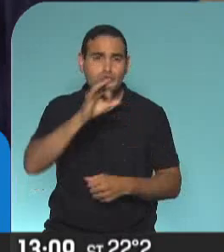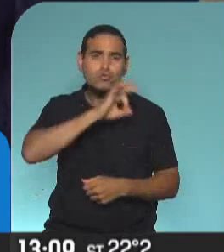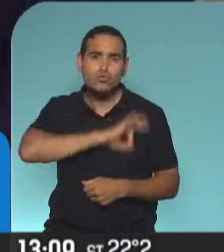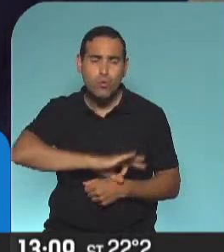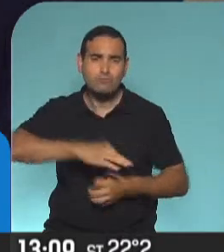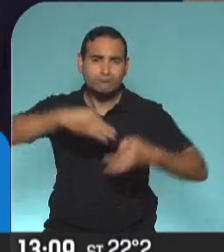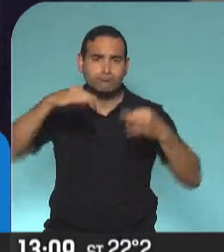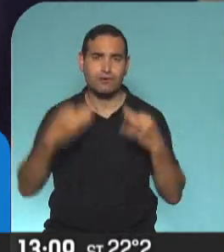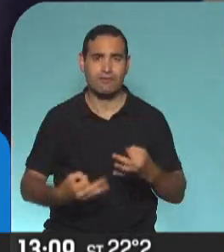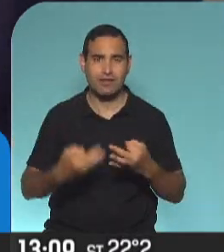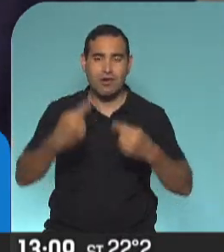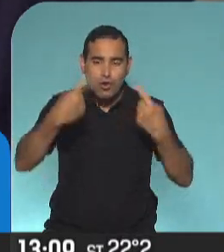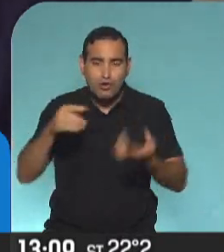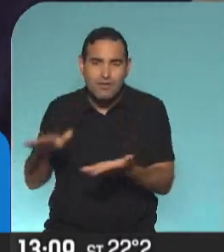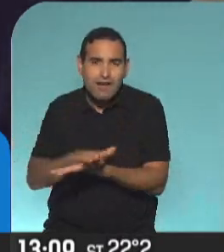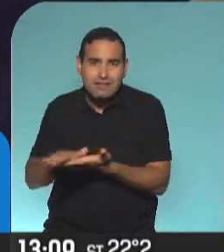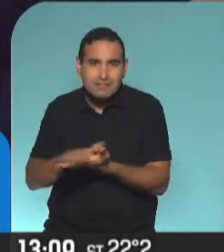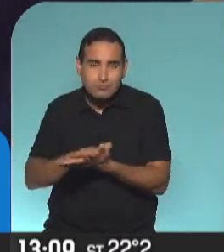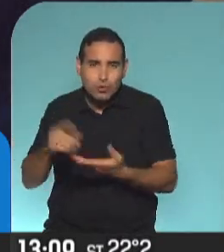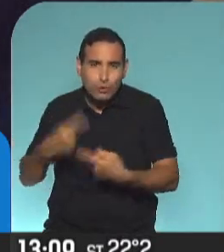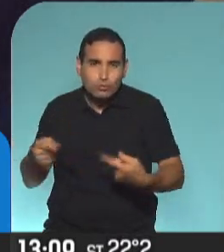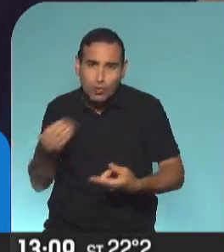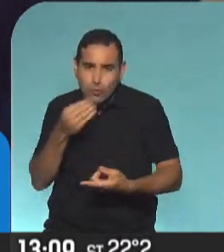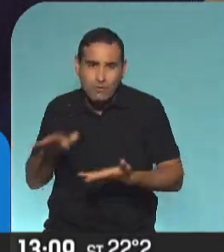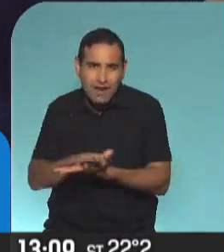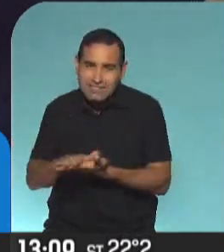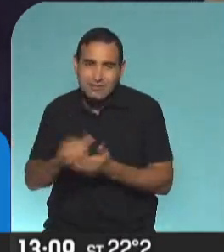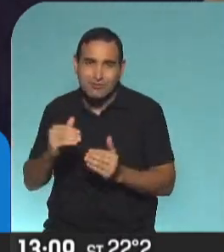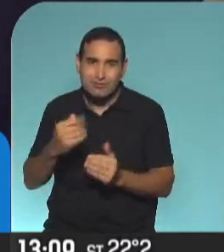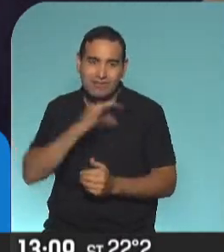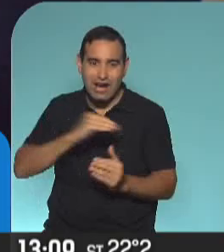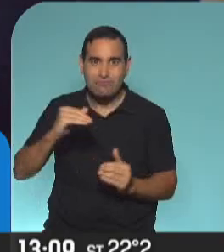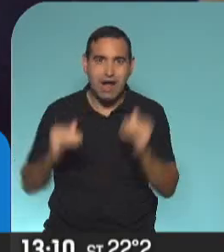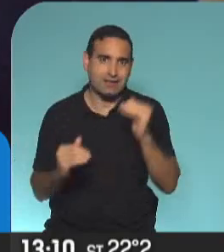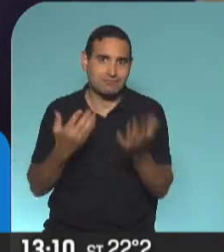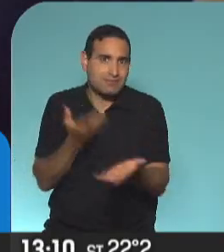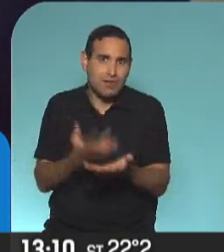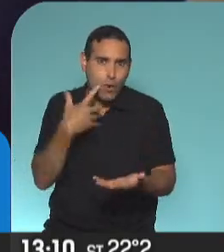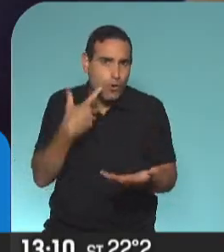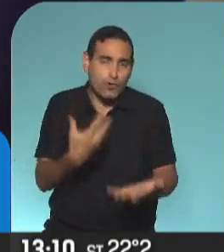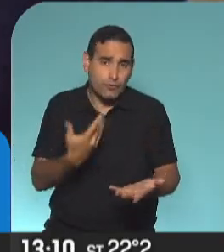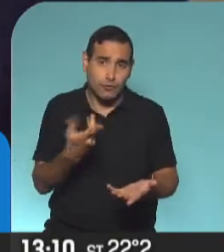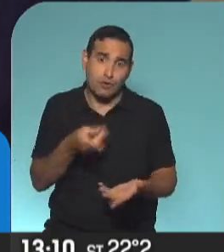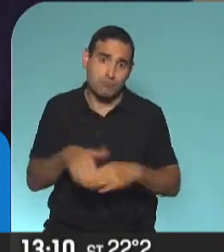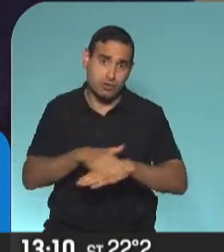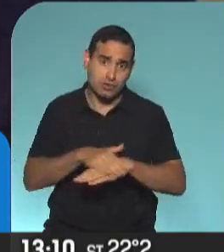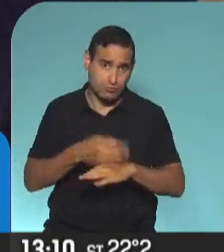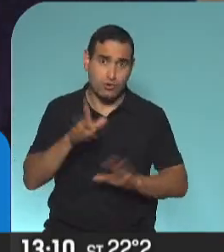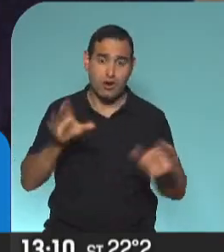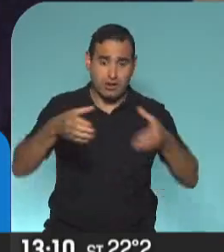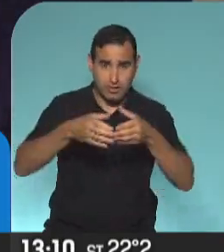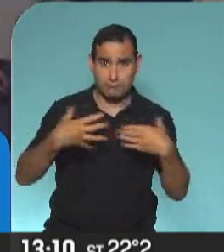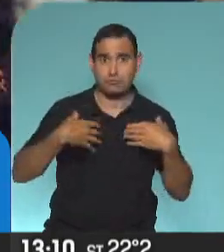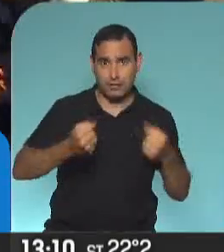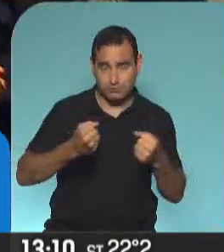por encima de la canasta familiar básica. No estamos pidiendo una locura, es lo obvio, es lo mínimo que pueden pagarle al equipo de salud